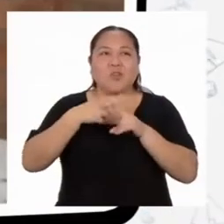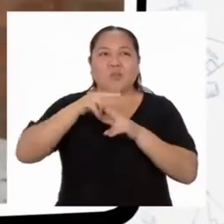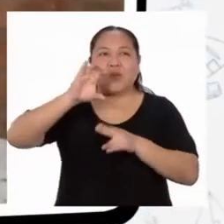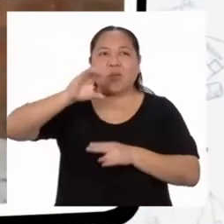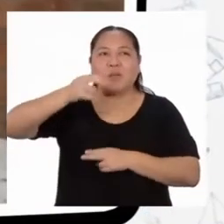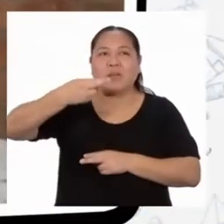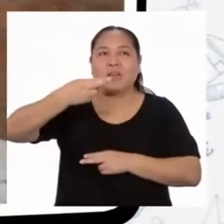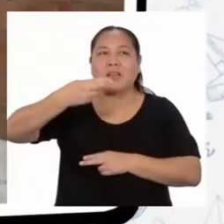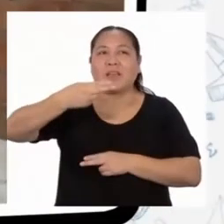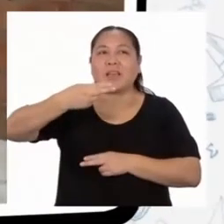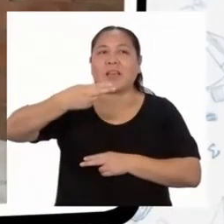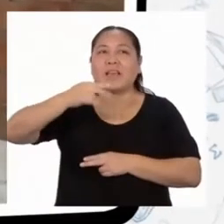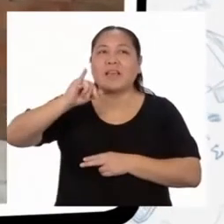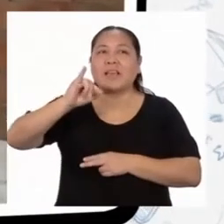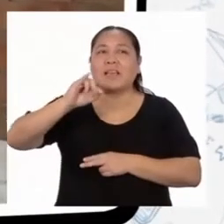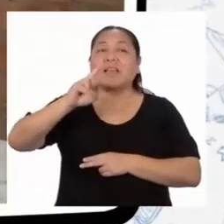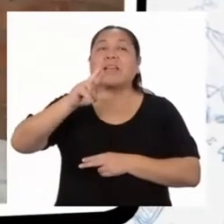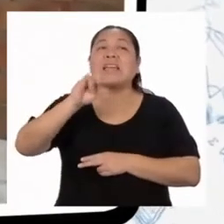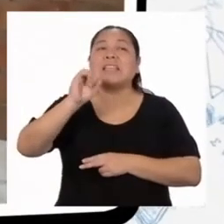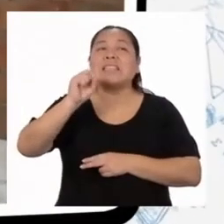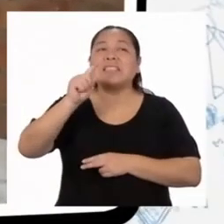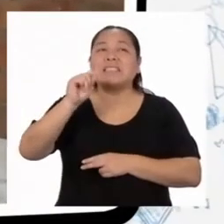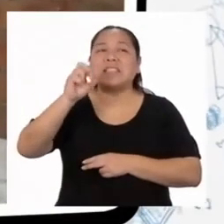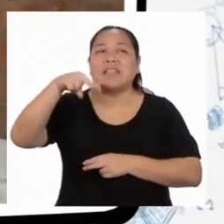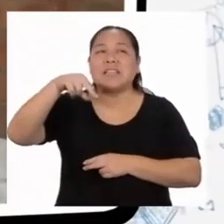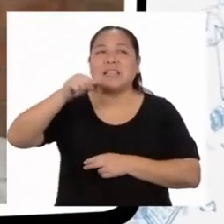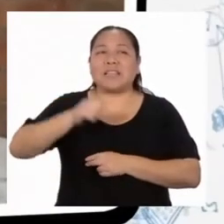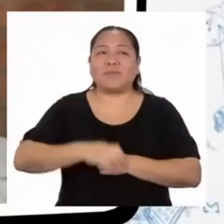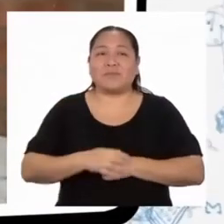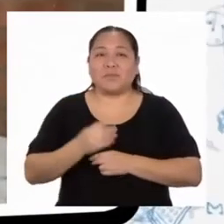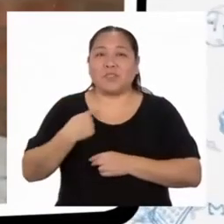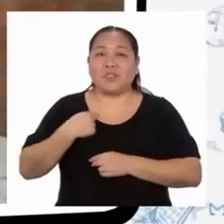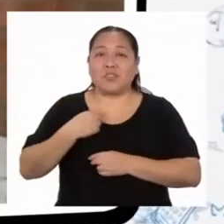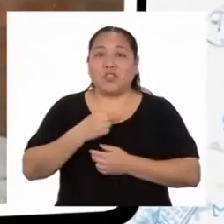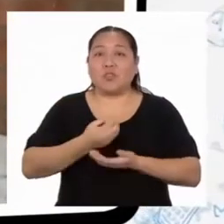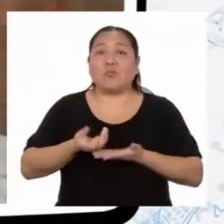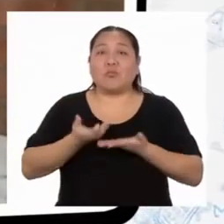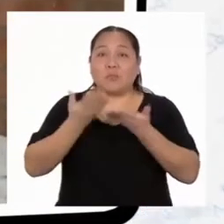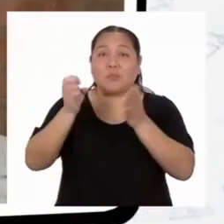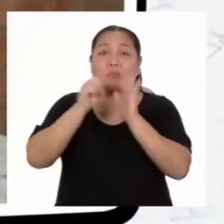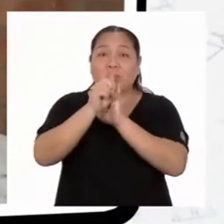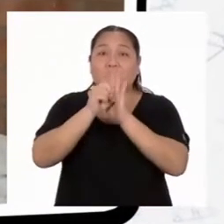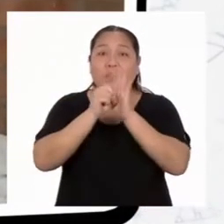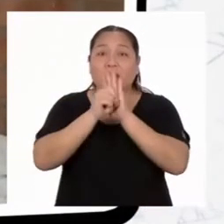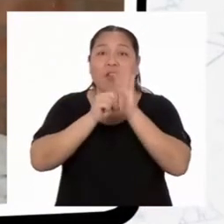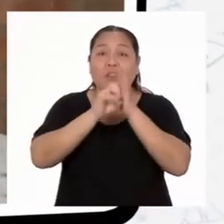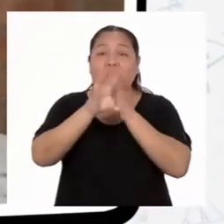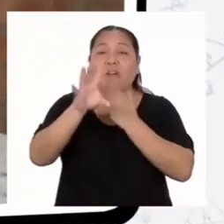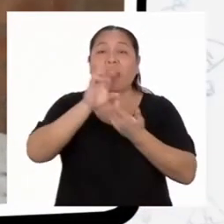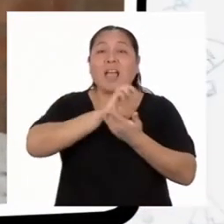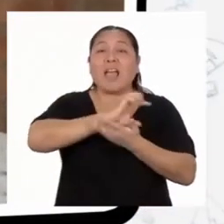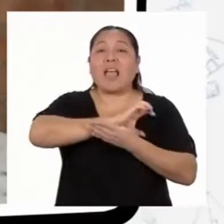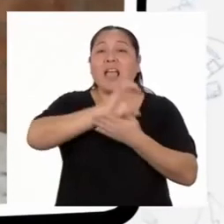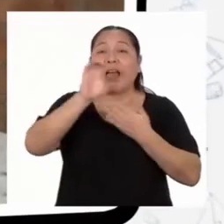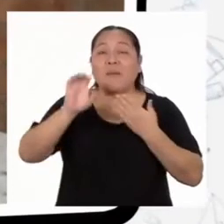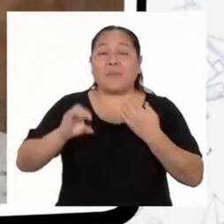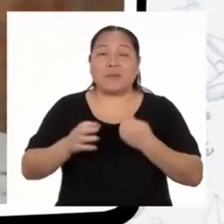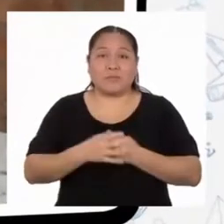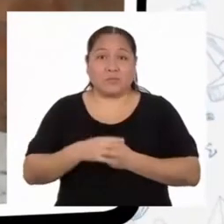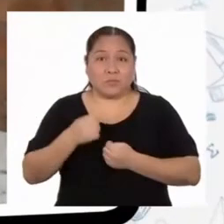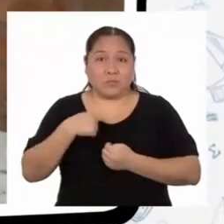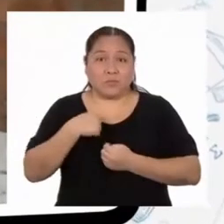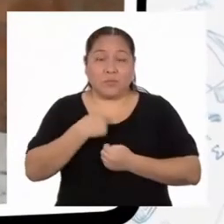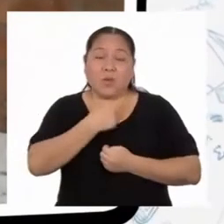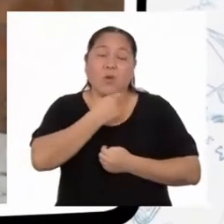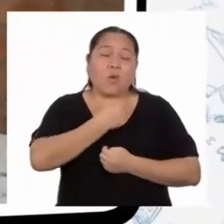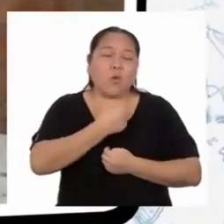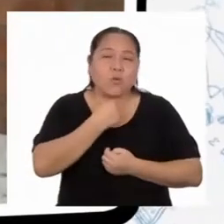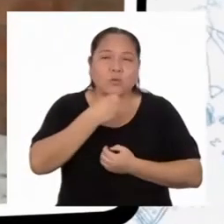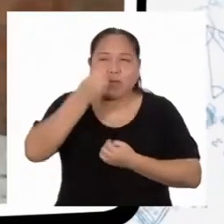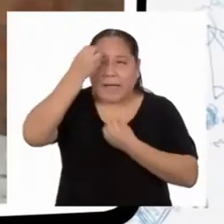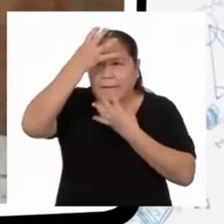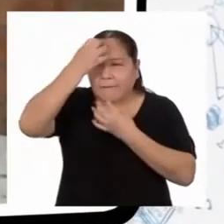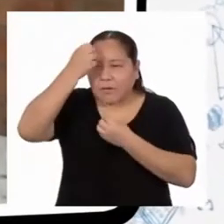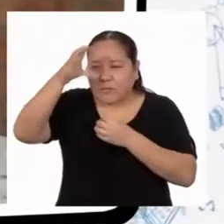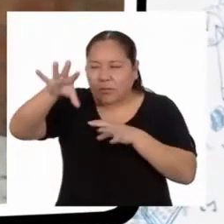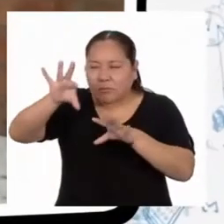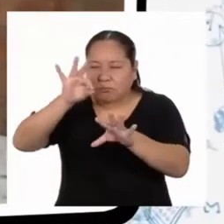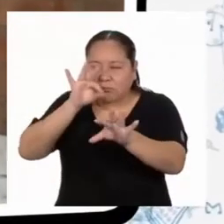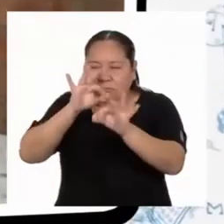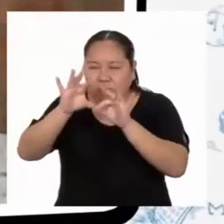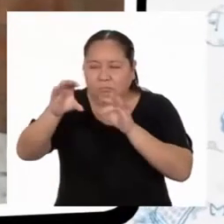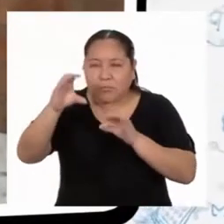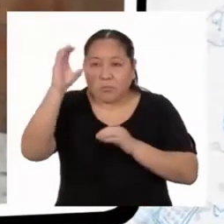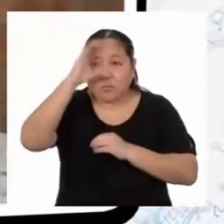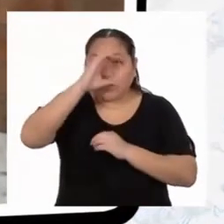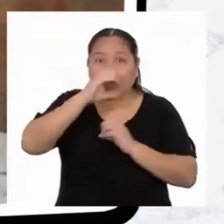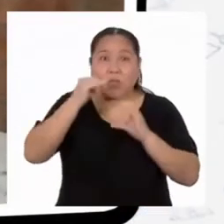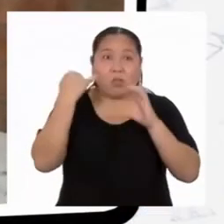Cristina Santoyo. Este video lo envío desde Cajamarca. A mí me gusta informarme usando internet